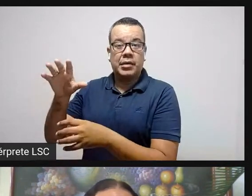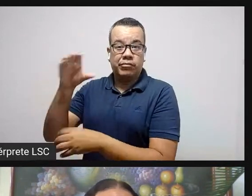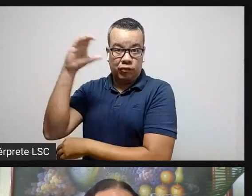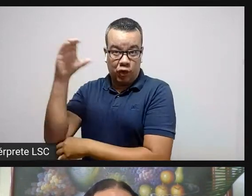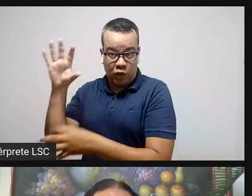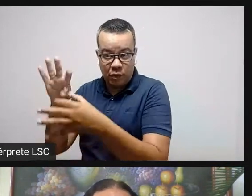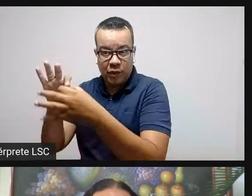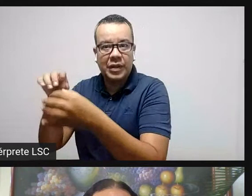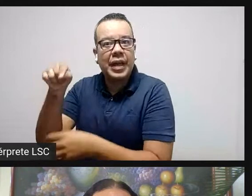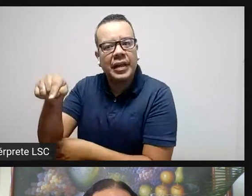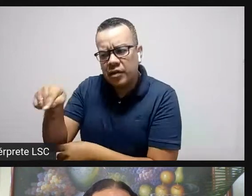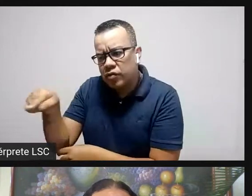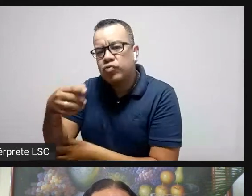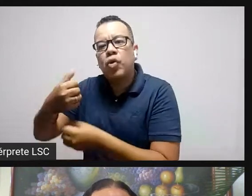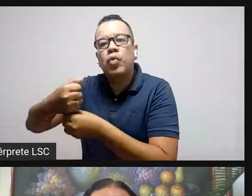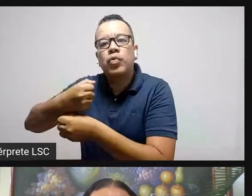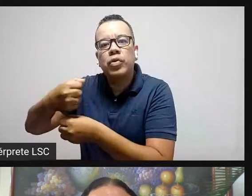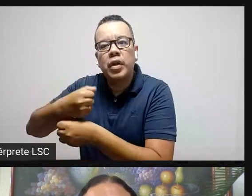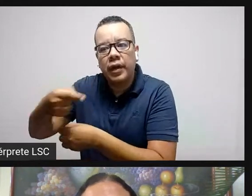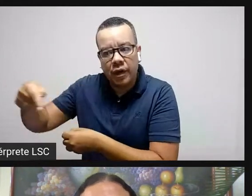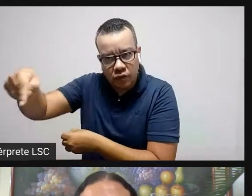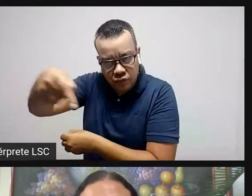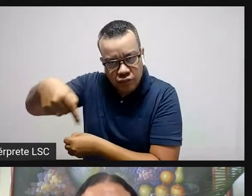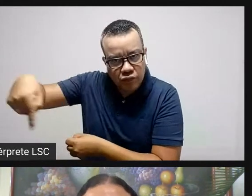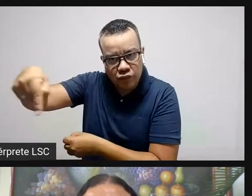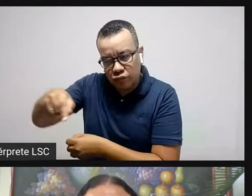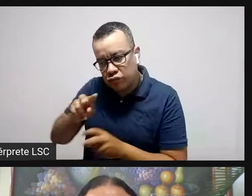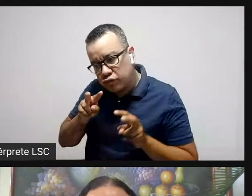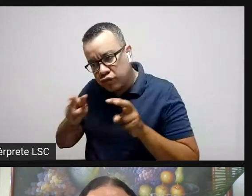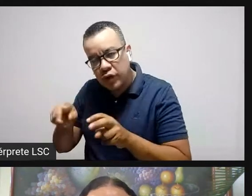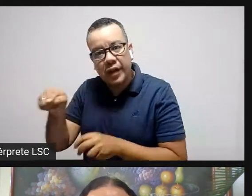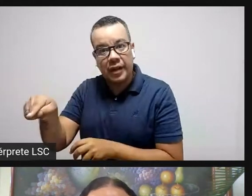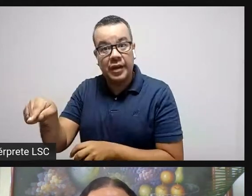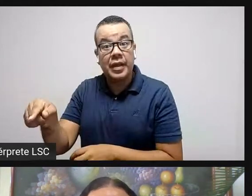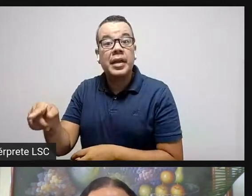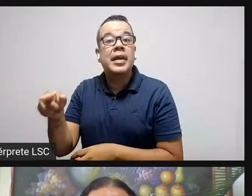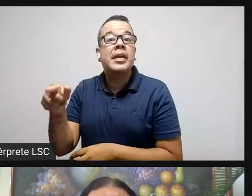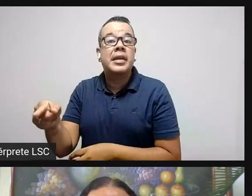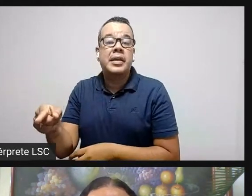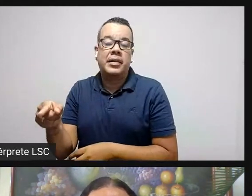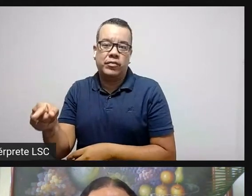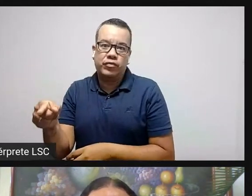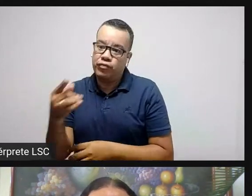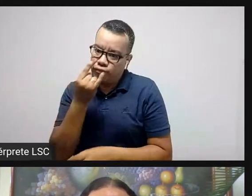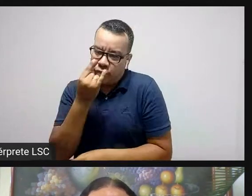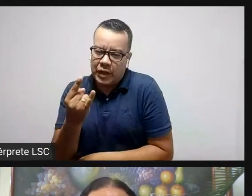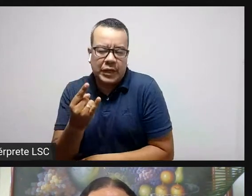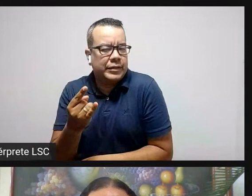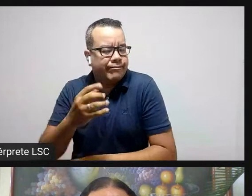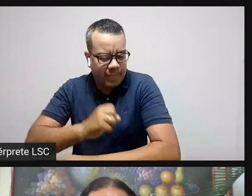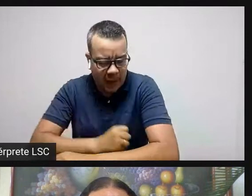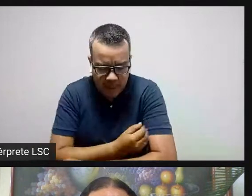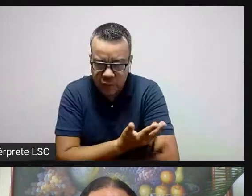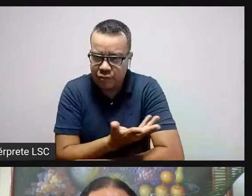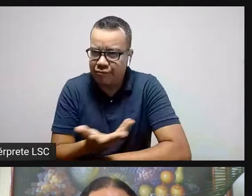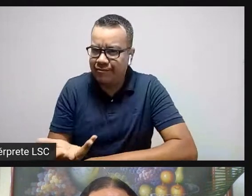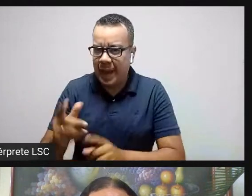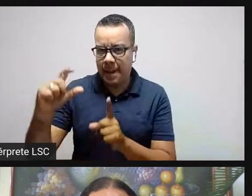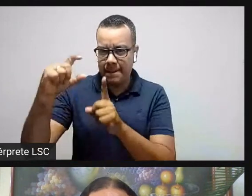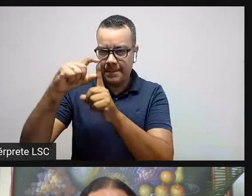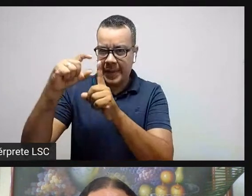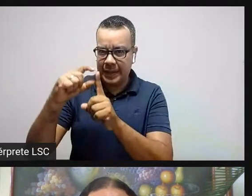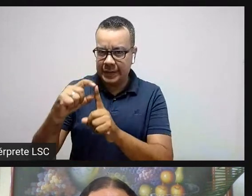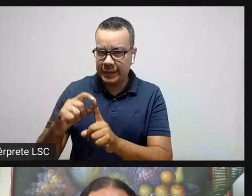de custodios de semilla y que pues también están muy interesados en cultivar la palabra, sobre todo que que